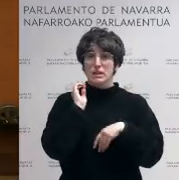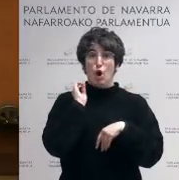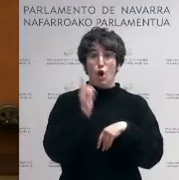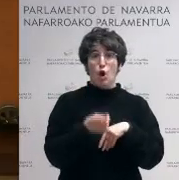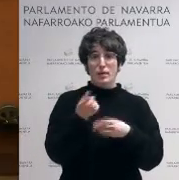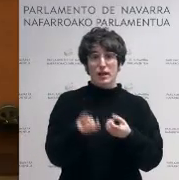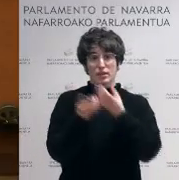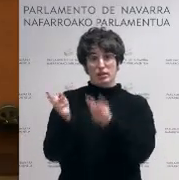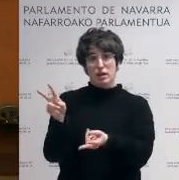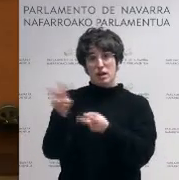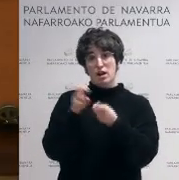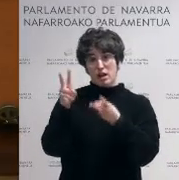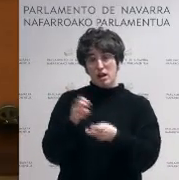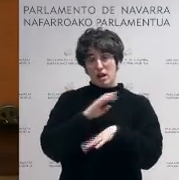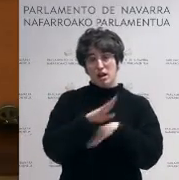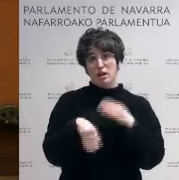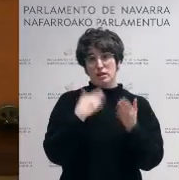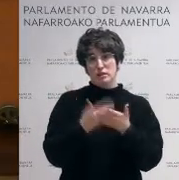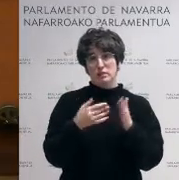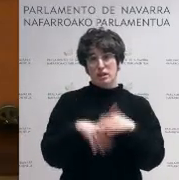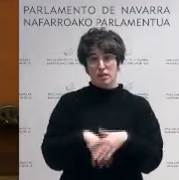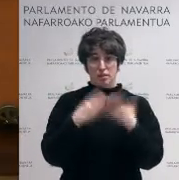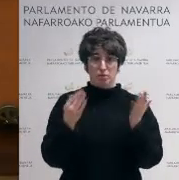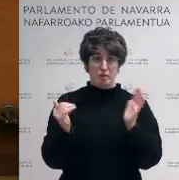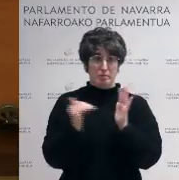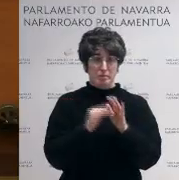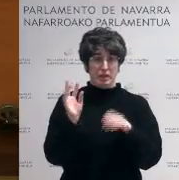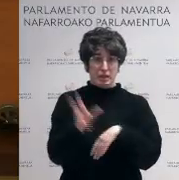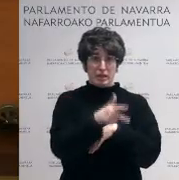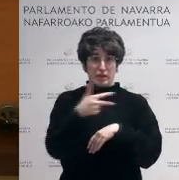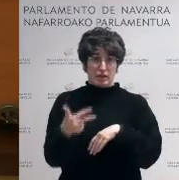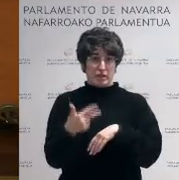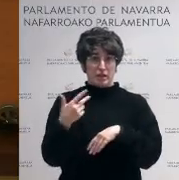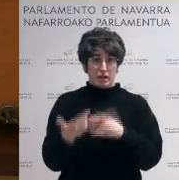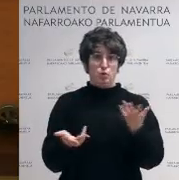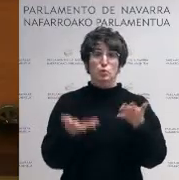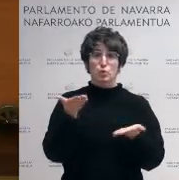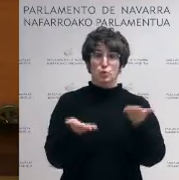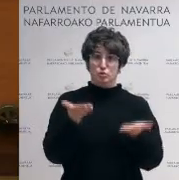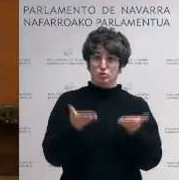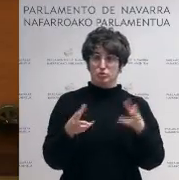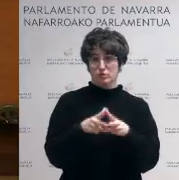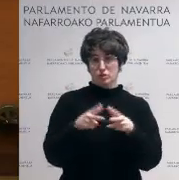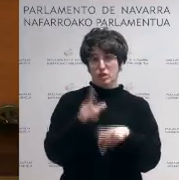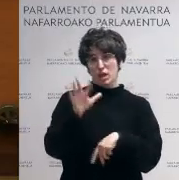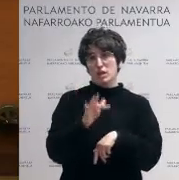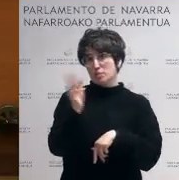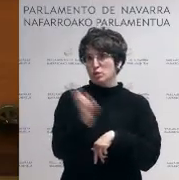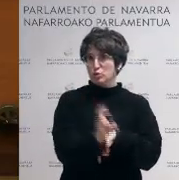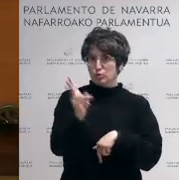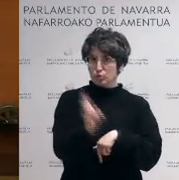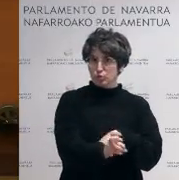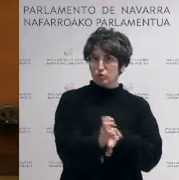es que sea justa, es que además es útil, porque permite que esas personas con bajos ingresos dispongan de más